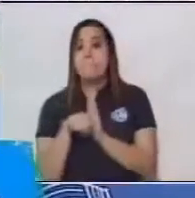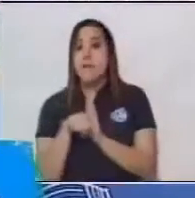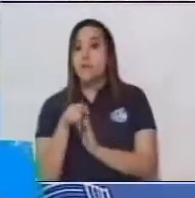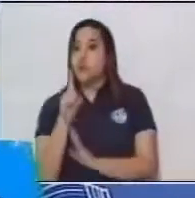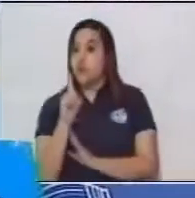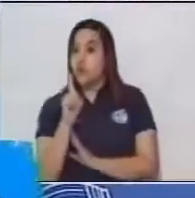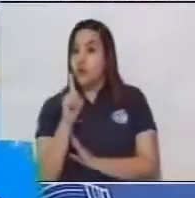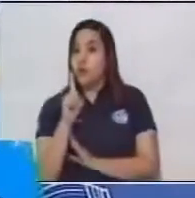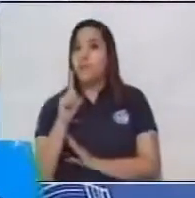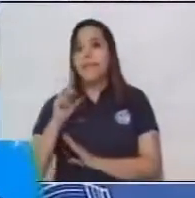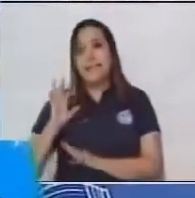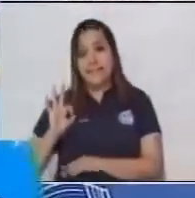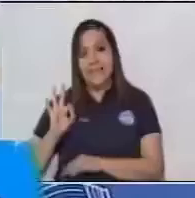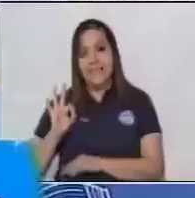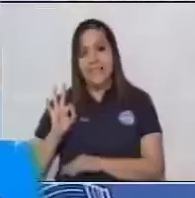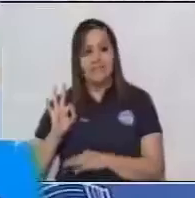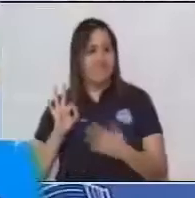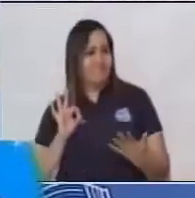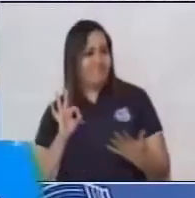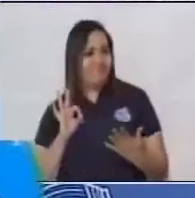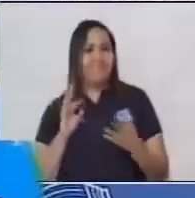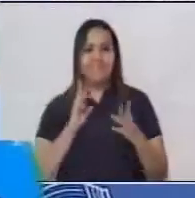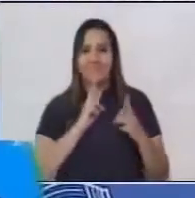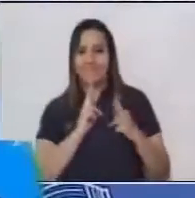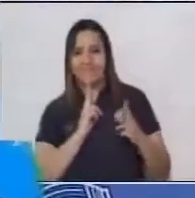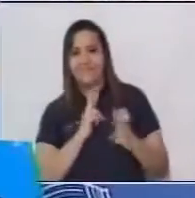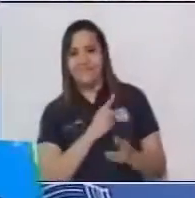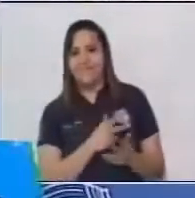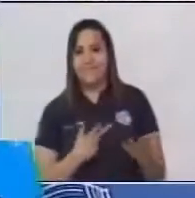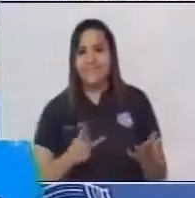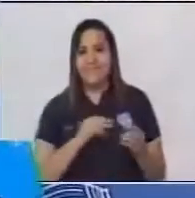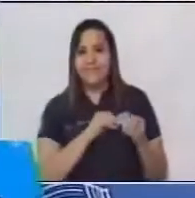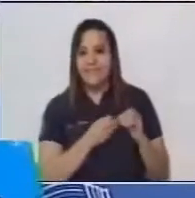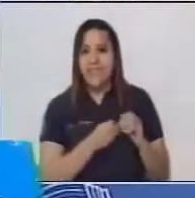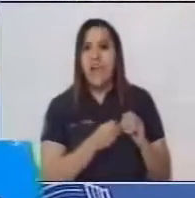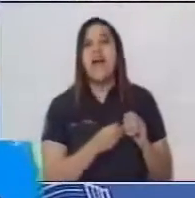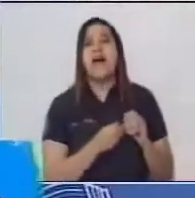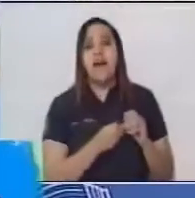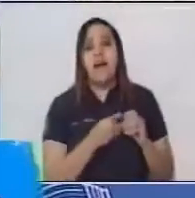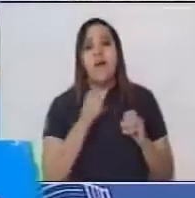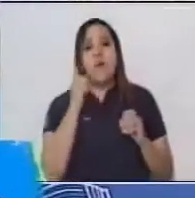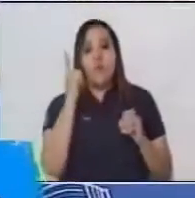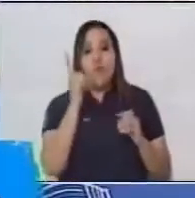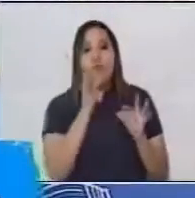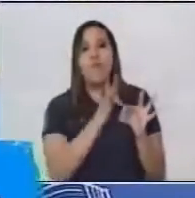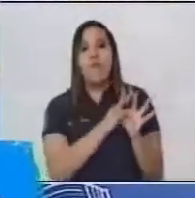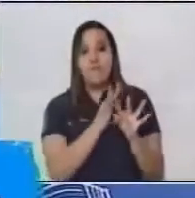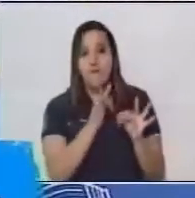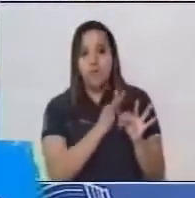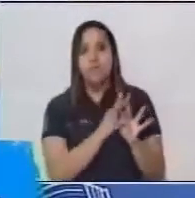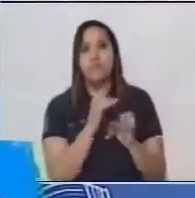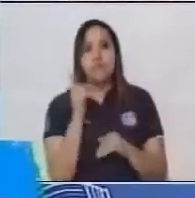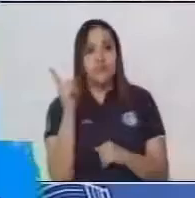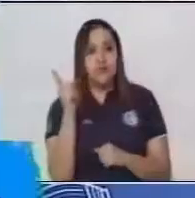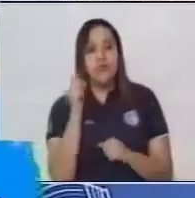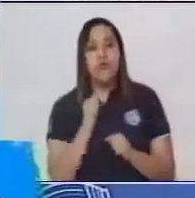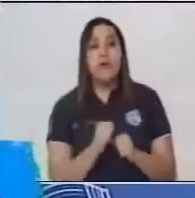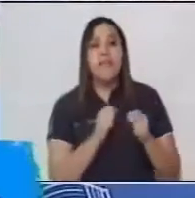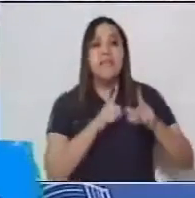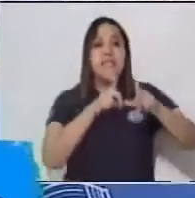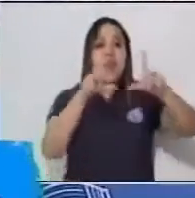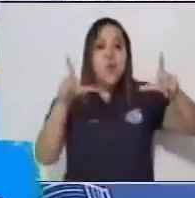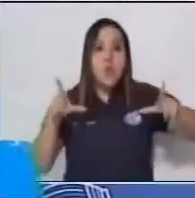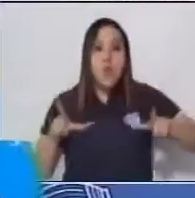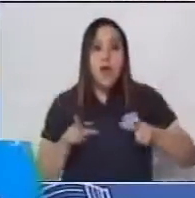3. ¿Qué estamos relacionando con cada término? Una función y su